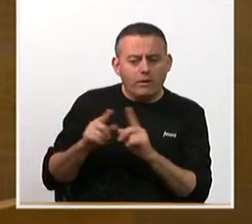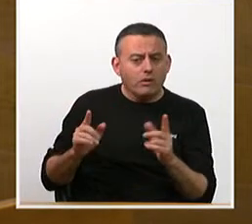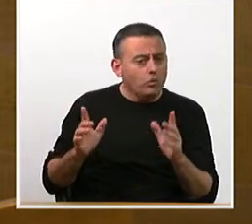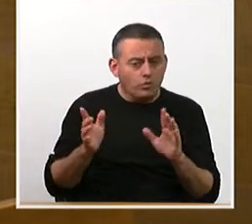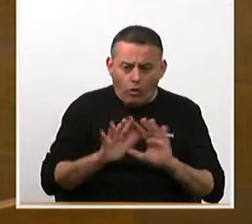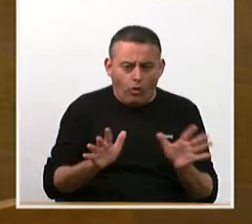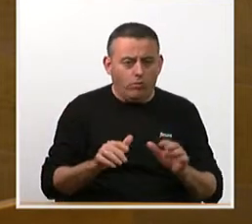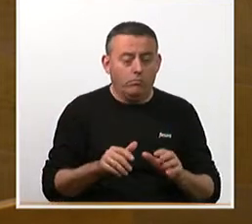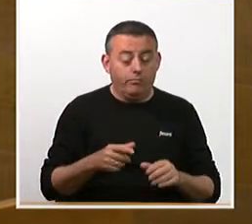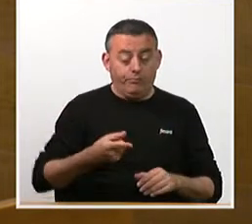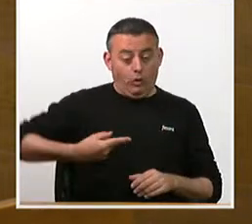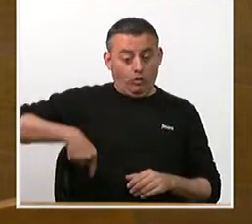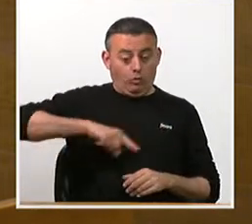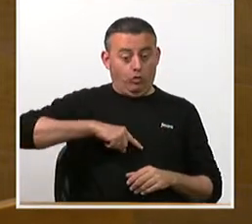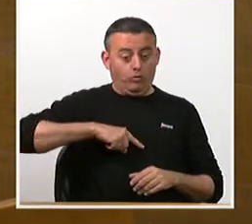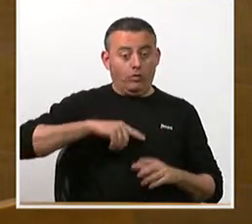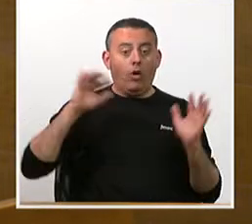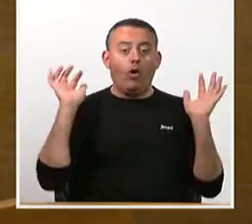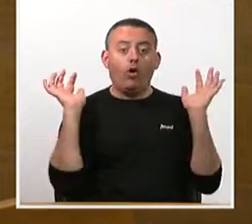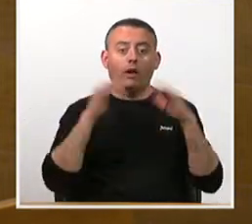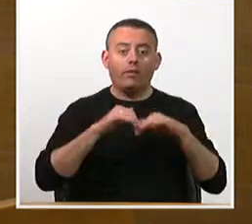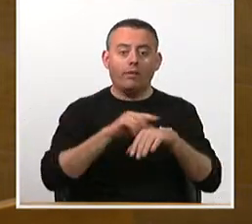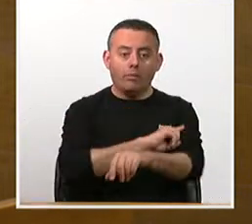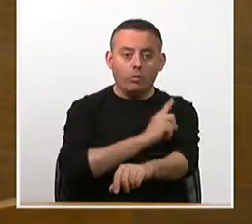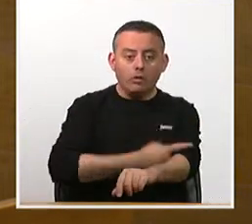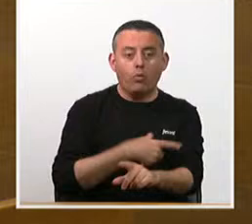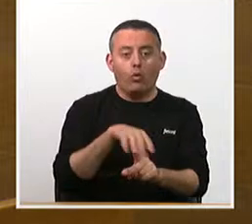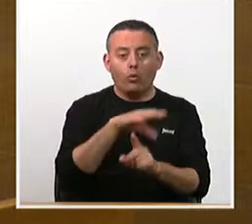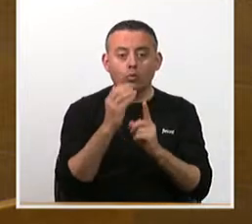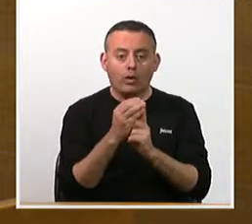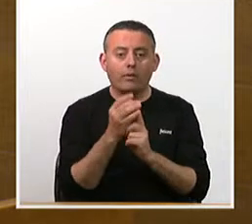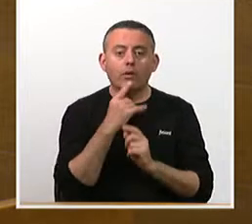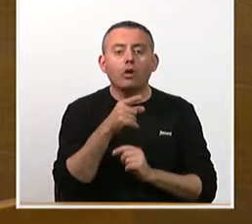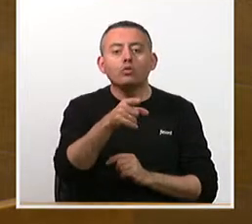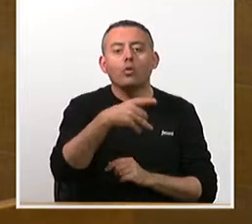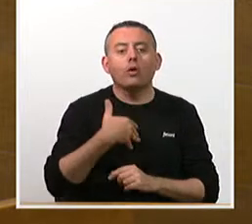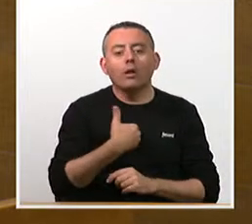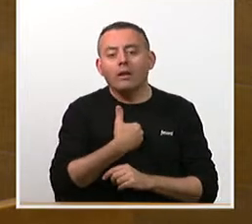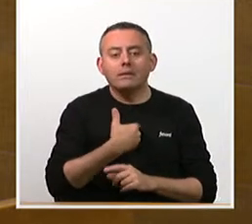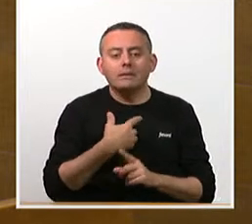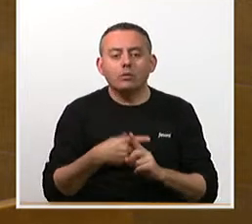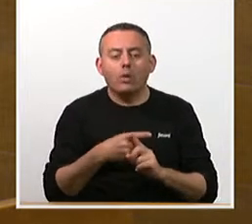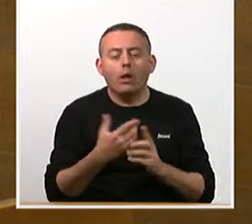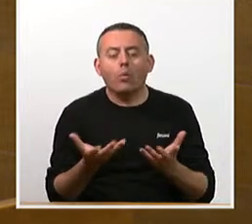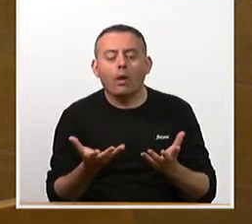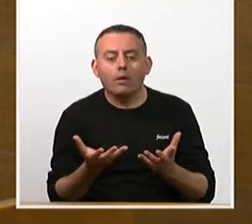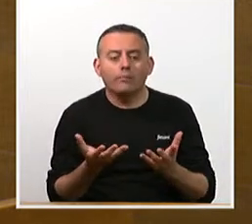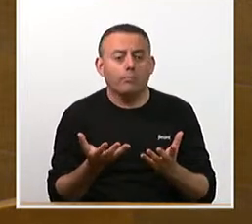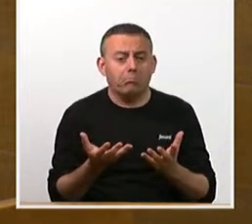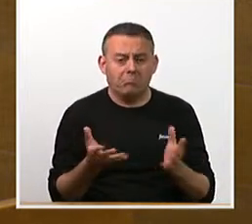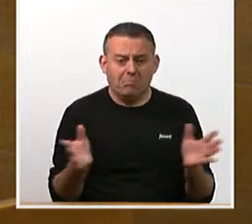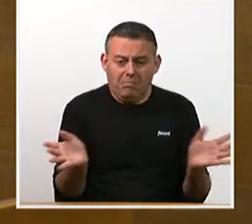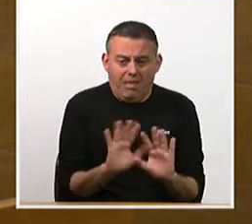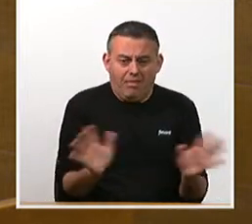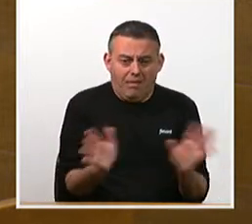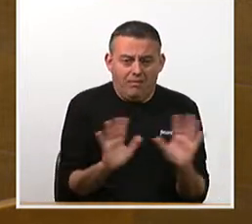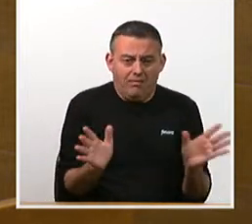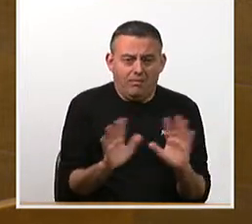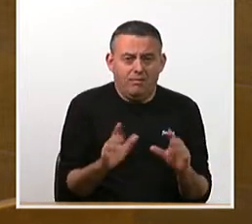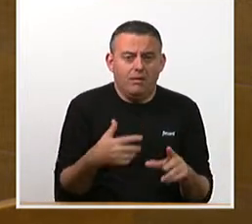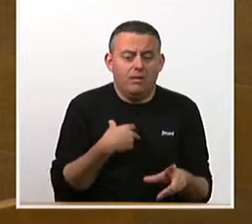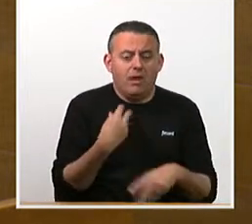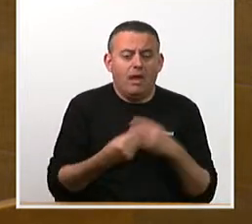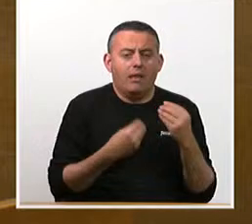evento deportivo no le preguntamos a nadie su orientación sexual lo que organizamos es para todos no